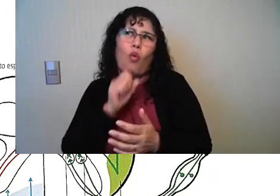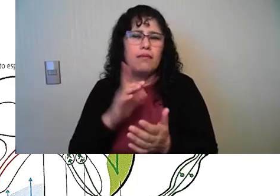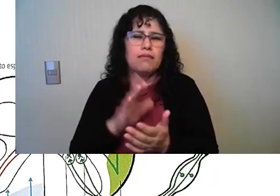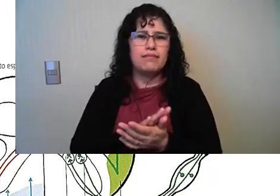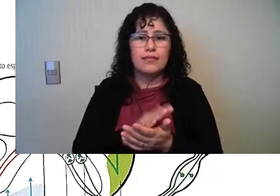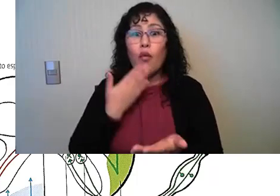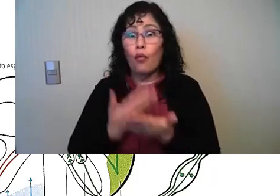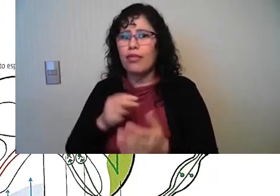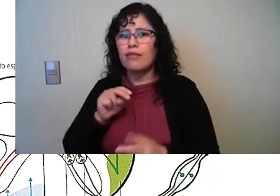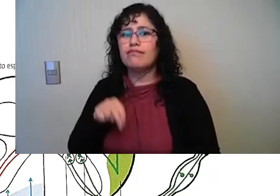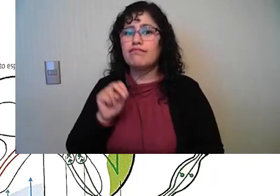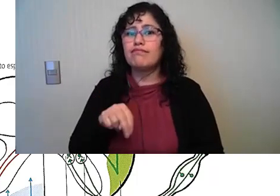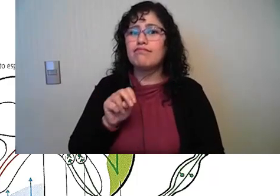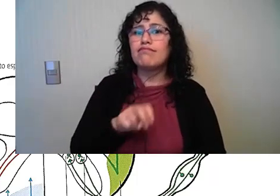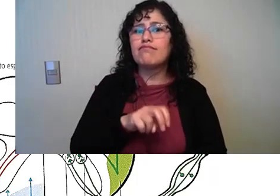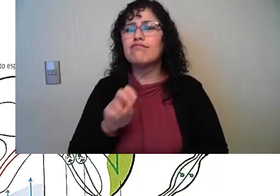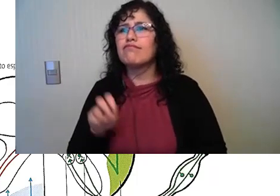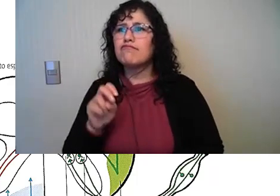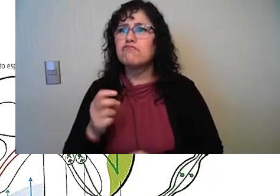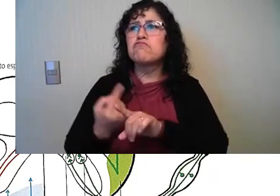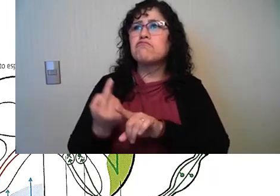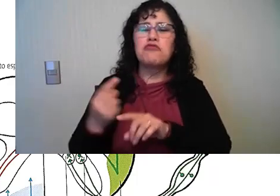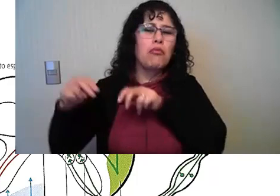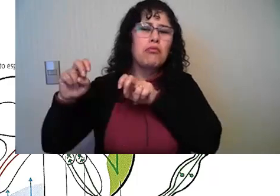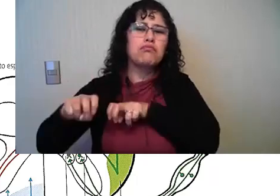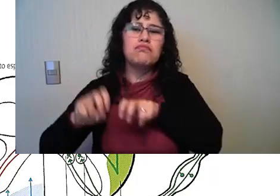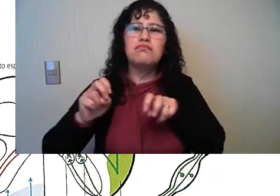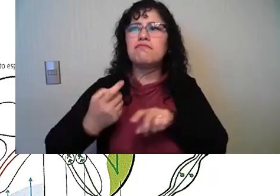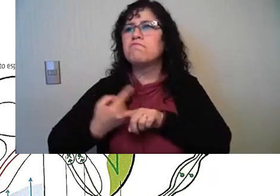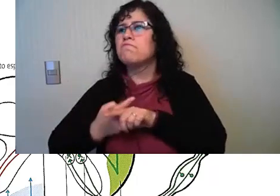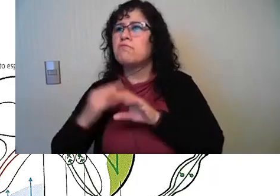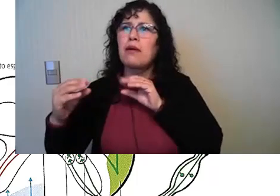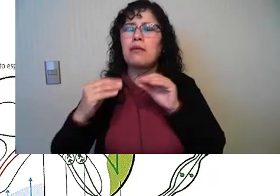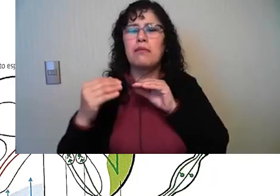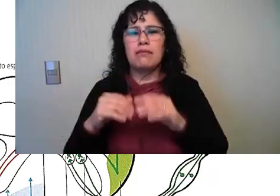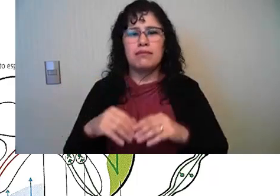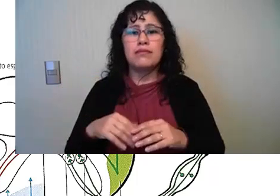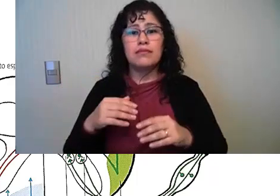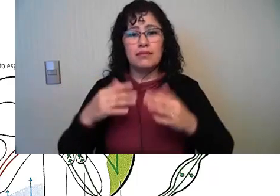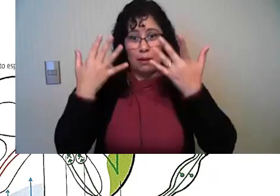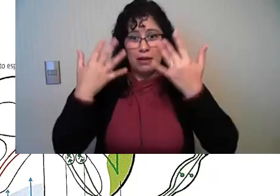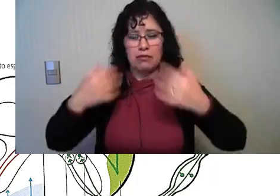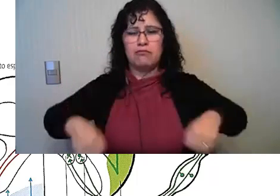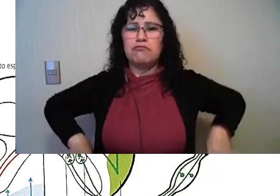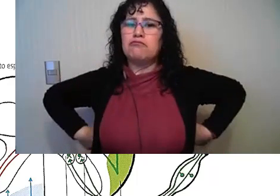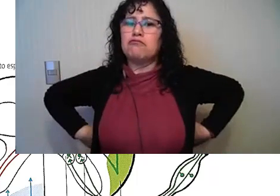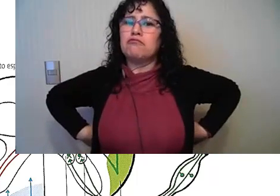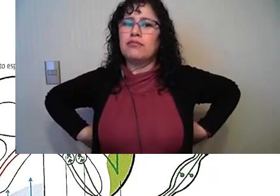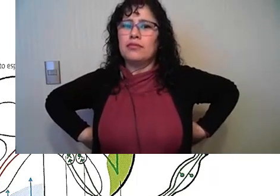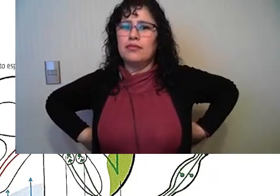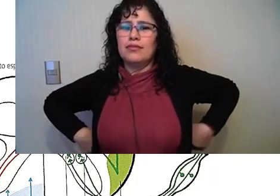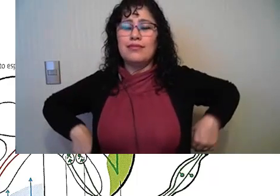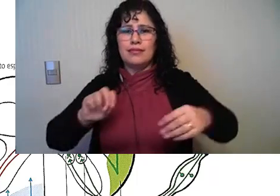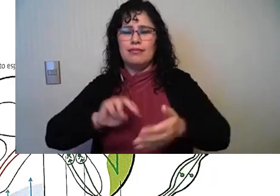camina, avanza, va conversando, por ejemplo, tiene las manos detrás y se llega a tropezar con